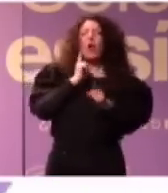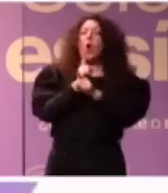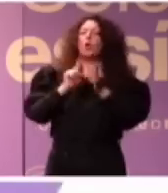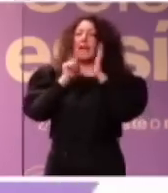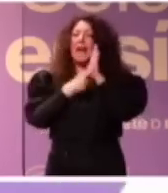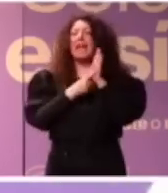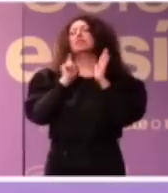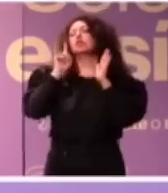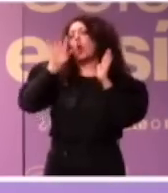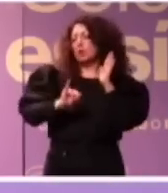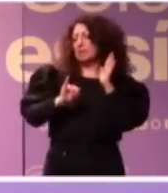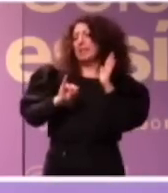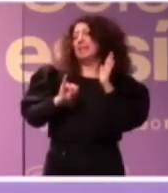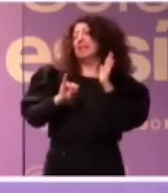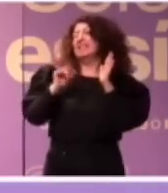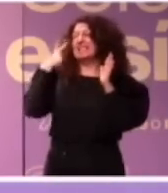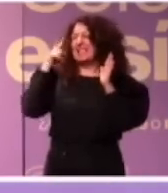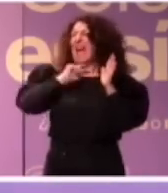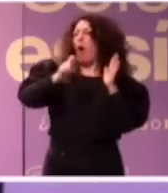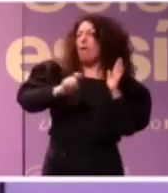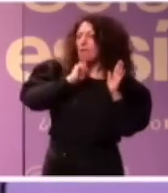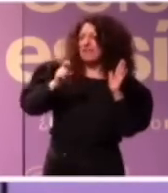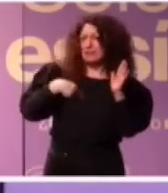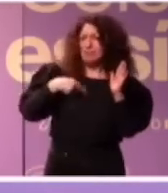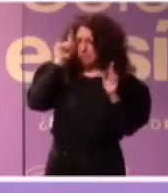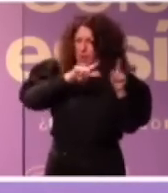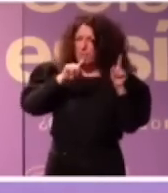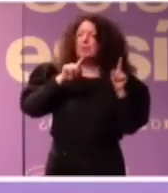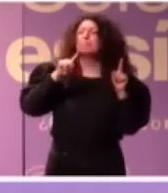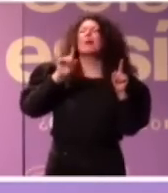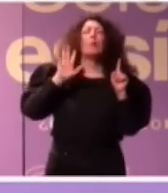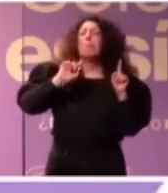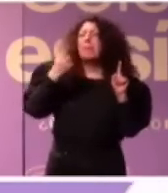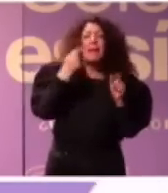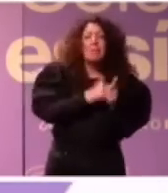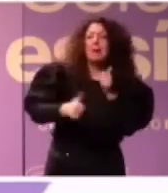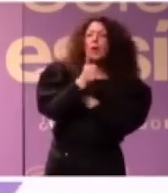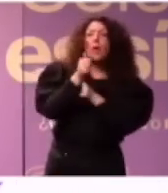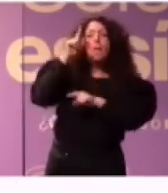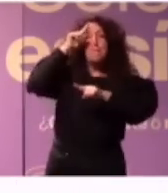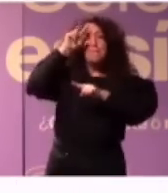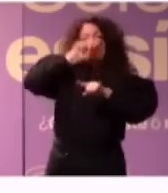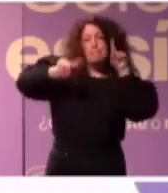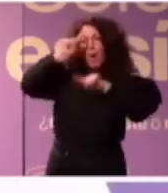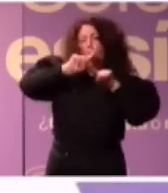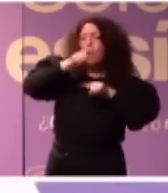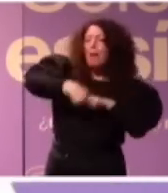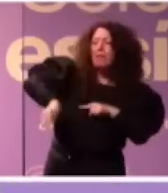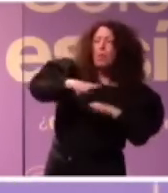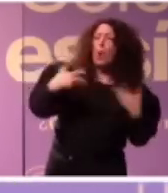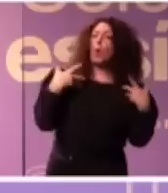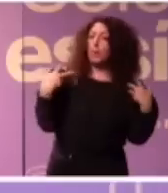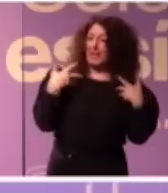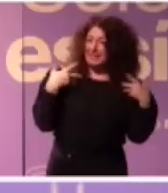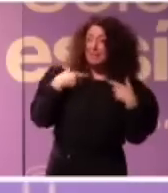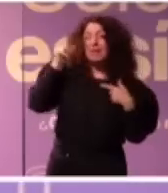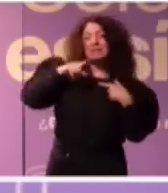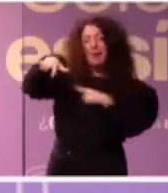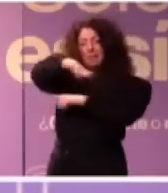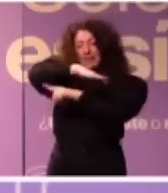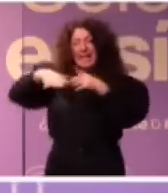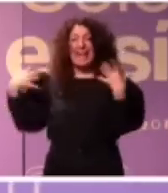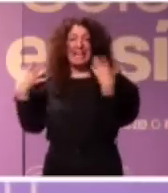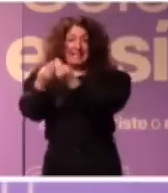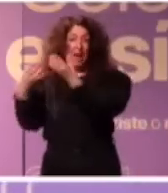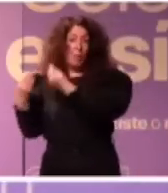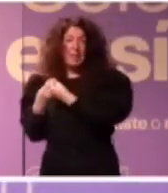se está desarrollando, siempre ha estado la preocupación por las víctimas, por quienes las acompañan y por el conjunto de